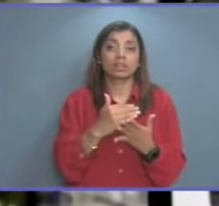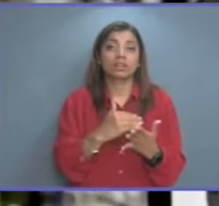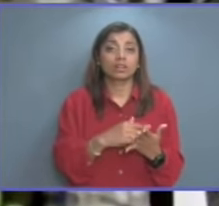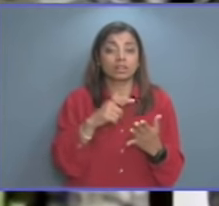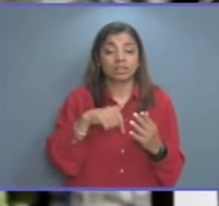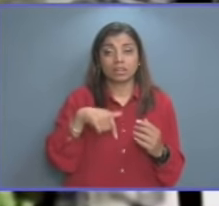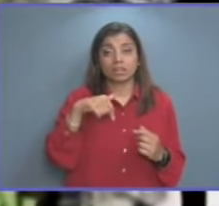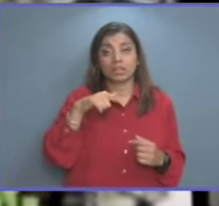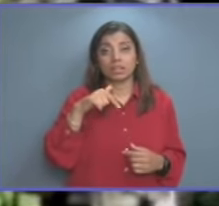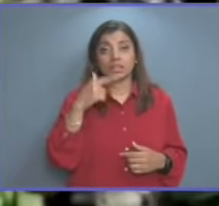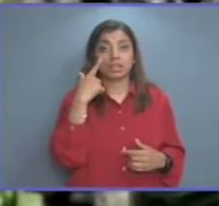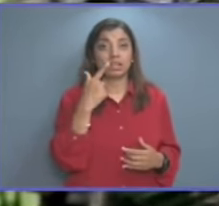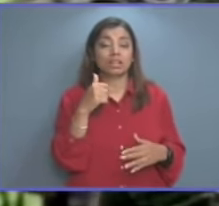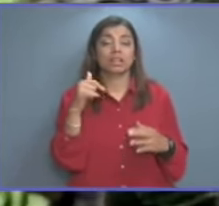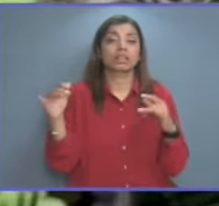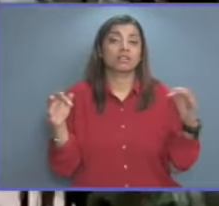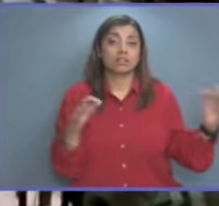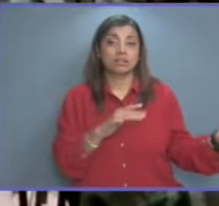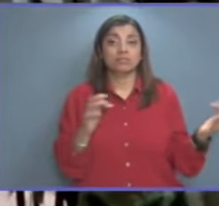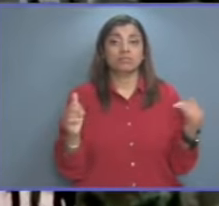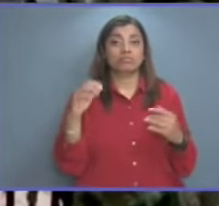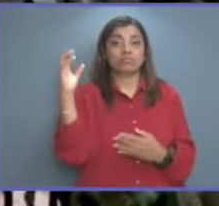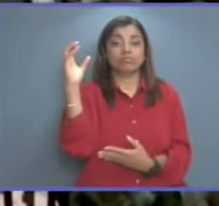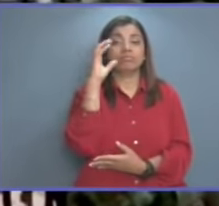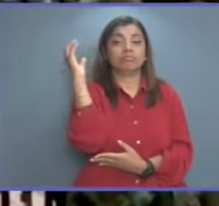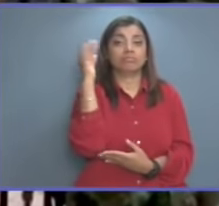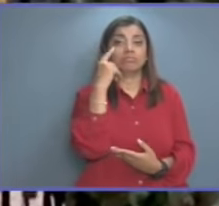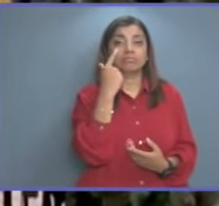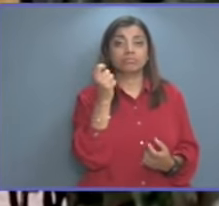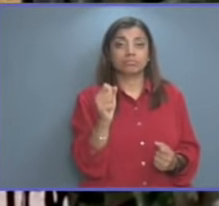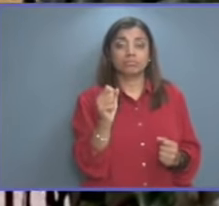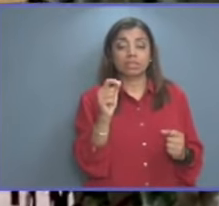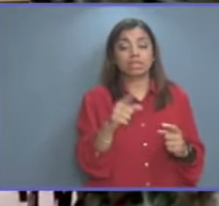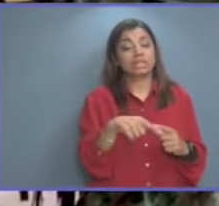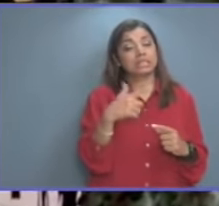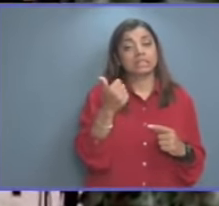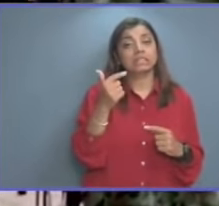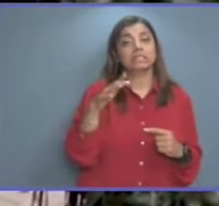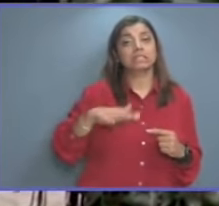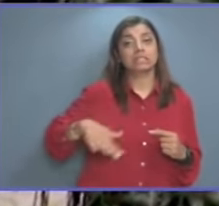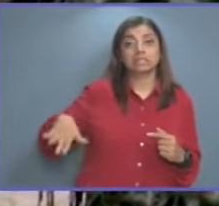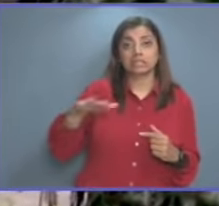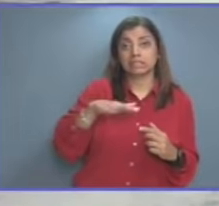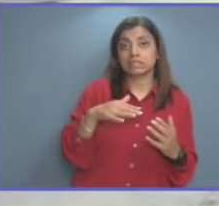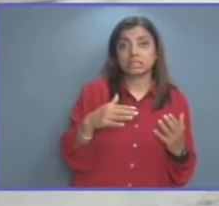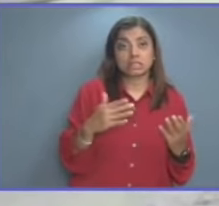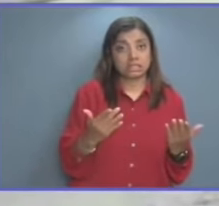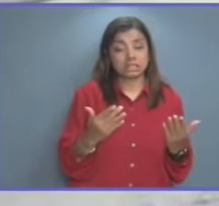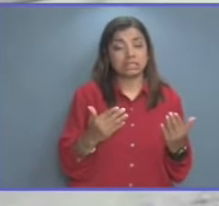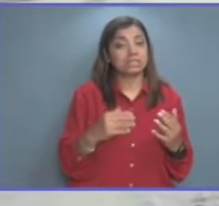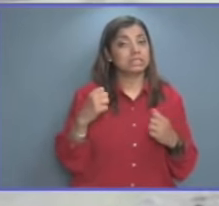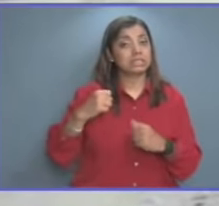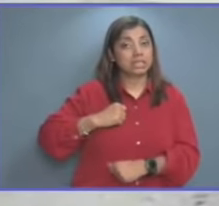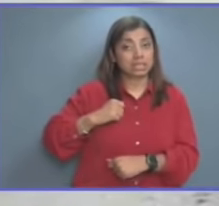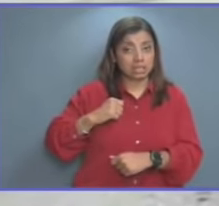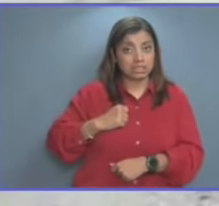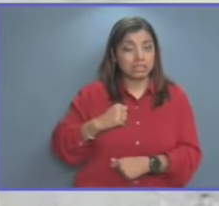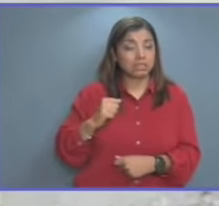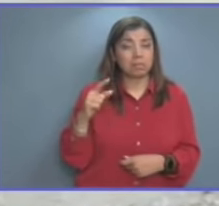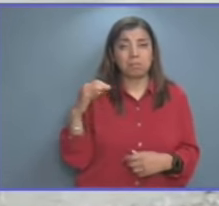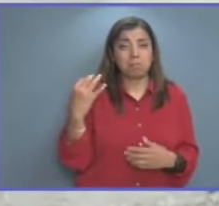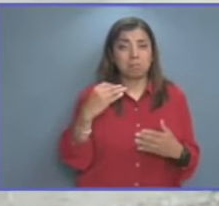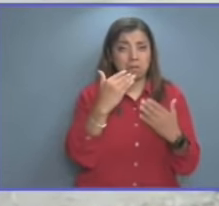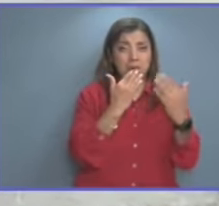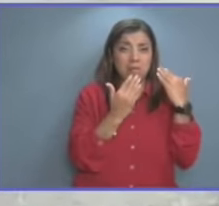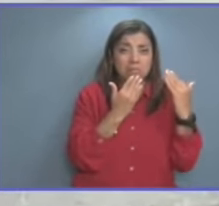nacional la última guerrilla activa en colombia se refugian del otro lado de la línea limítrofe el ejército sin precisar mayores